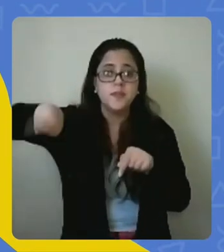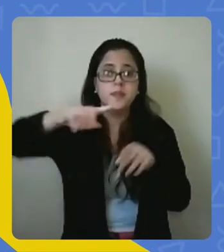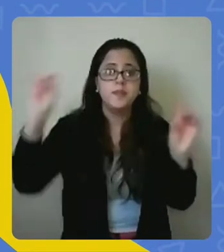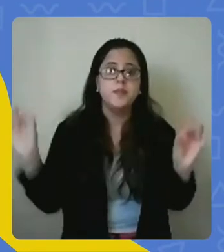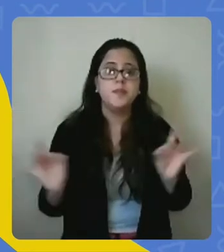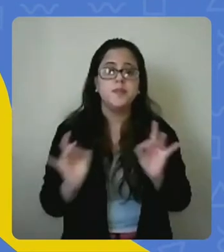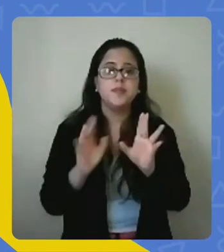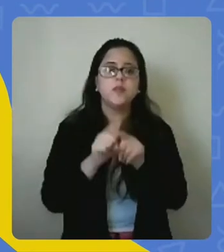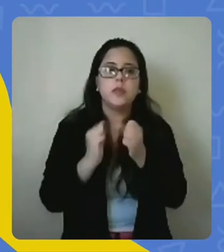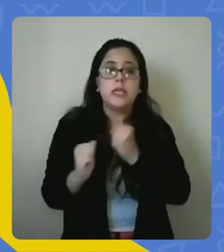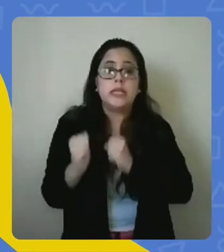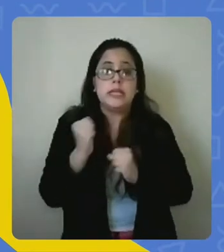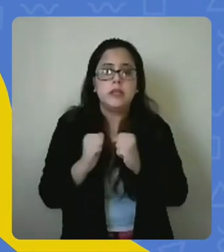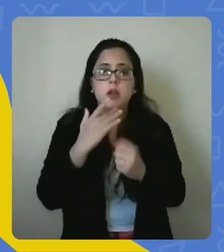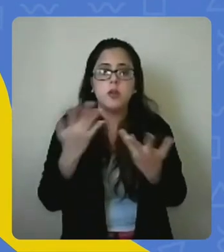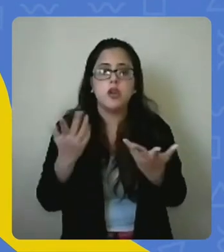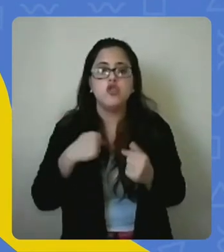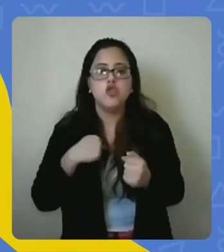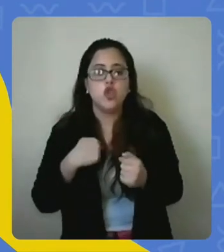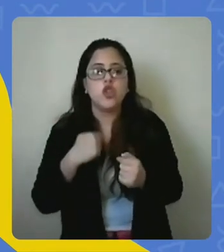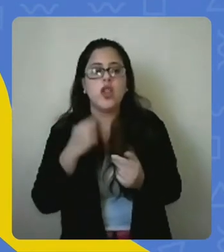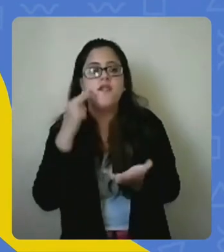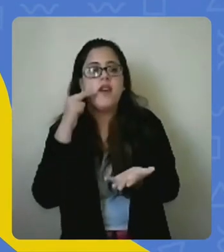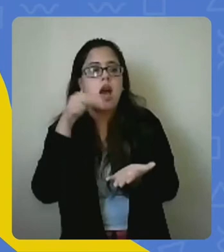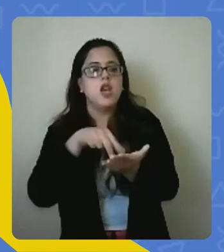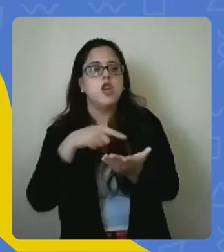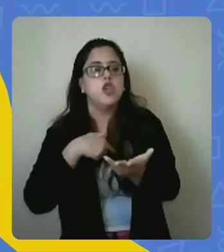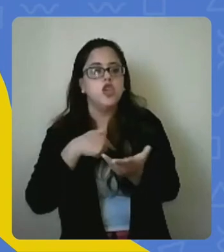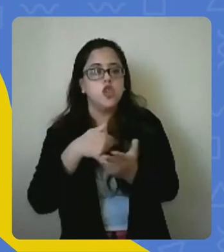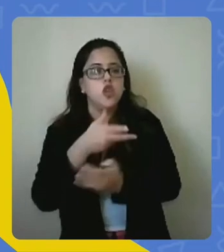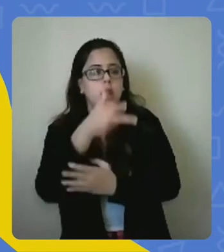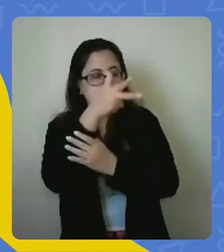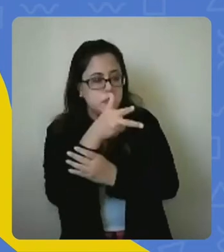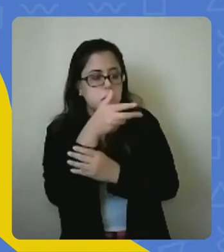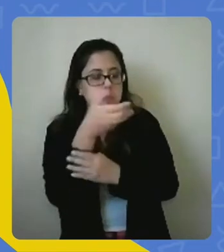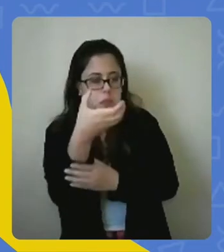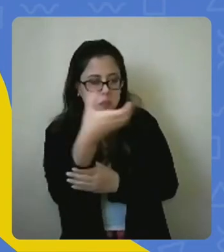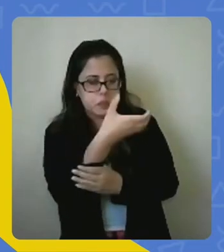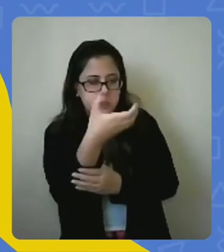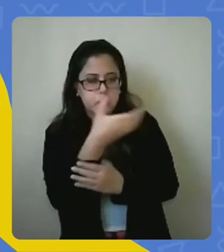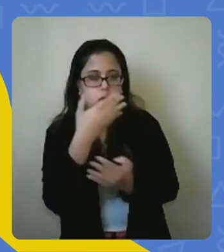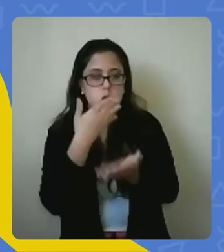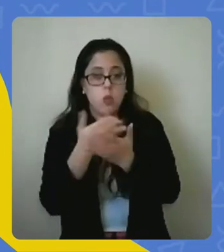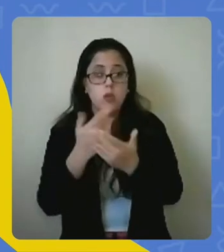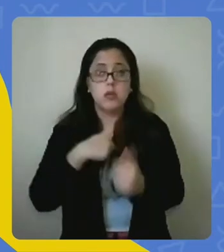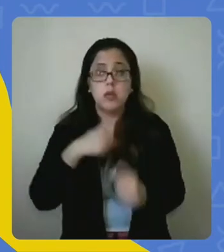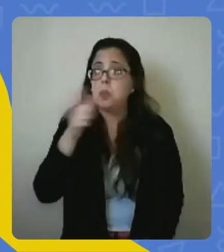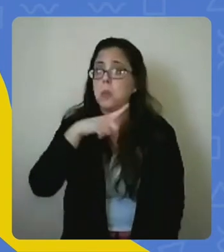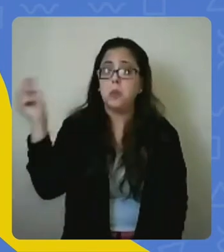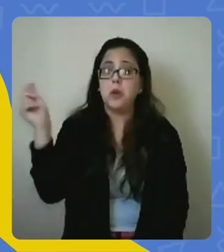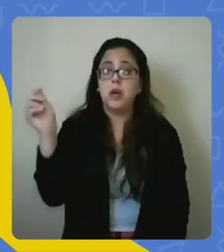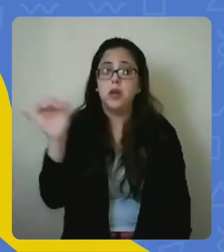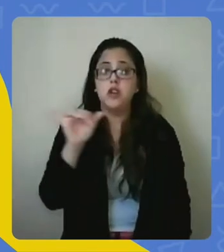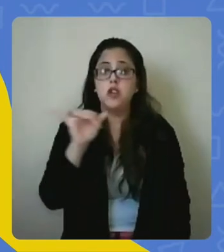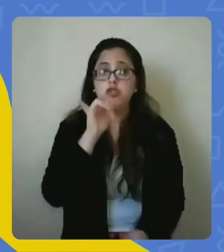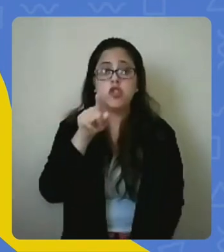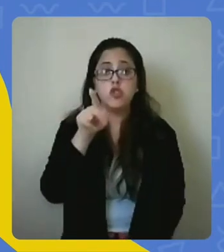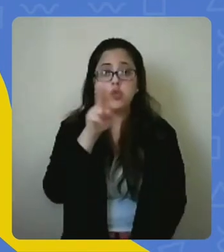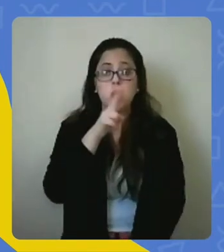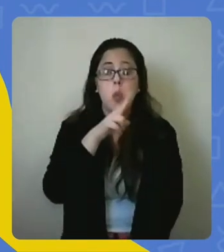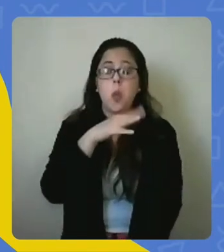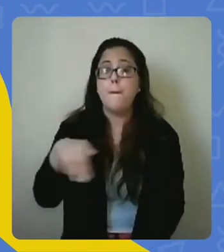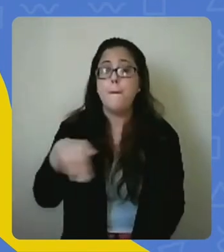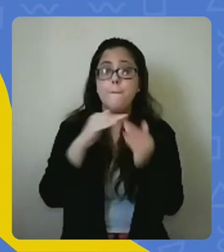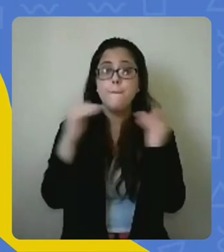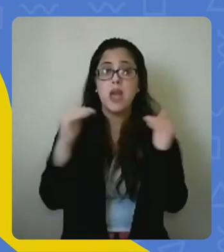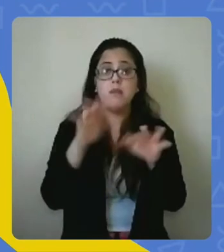nerviosas porque estaba yo y estaba filmando. Y en el momento en que yo me fui, no sé si vi que vos tuviste la misma sensación cuando jugaban